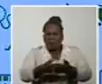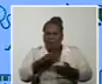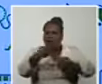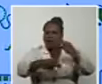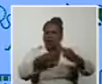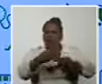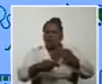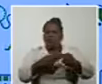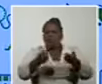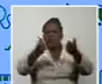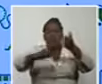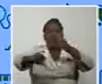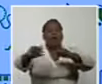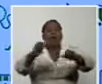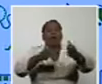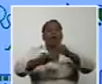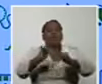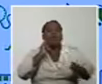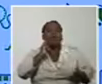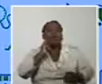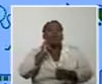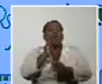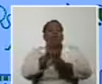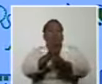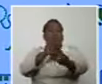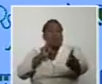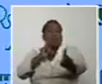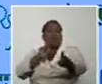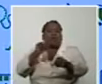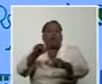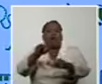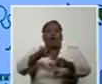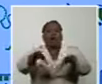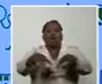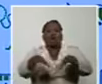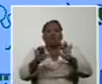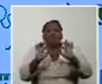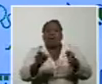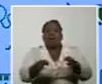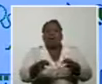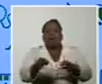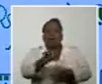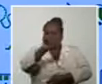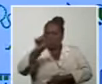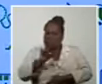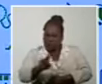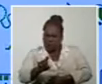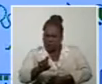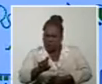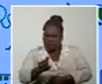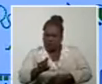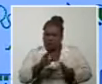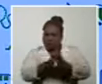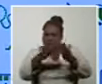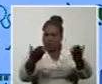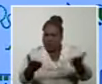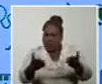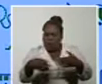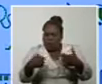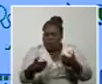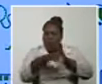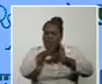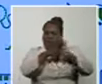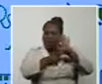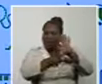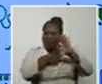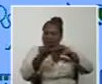en un laboratorio lejos de las condiciones del mundo real. Pregunta el periódico Adelante: ¿qué medidas cambiarían